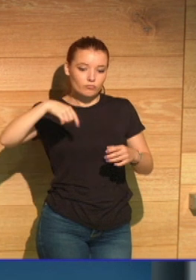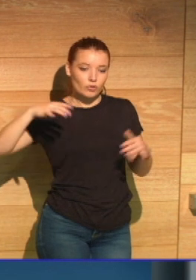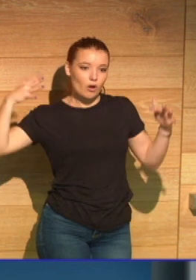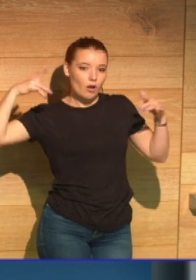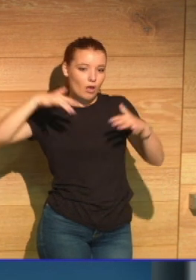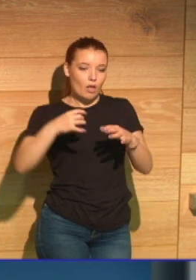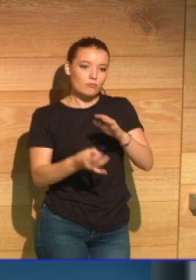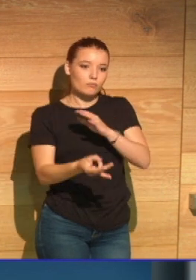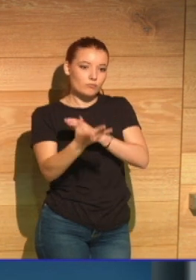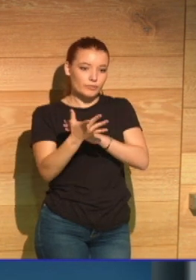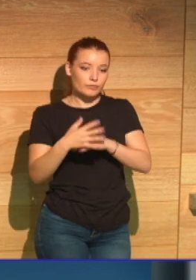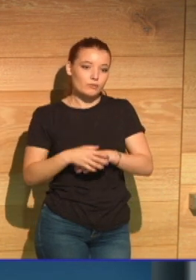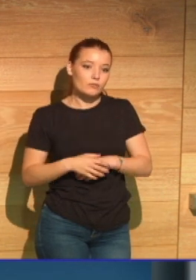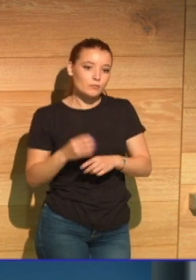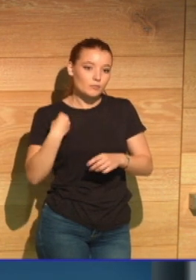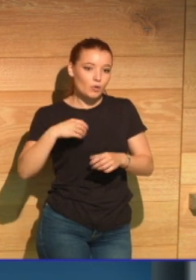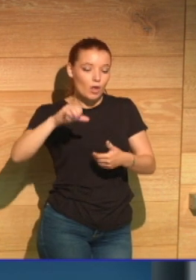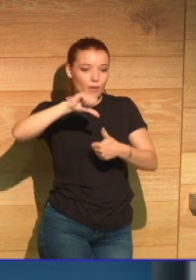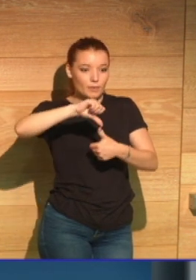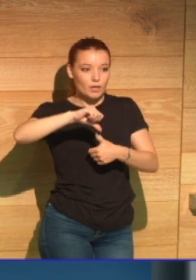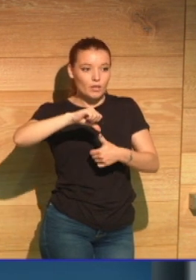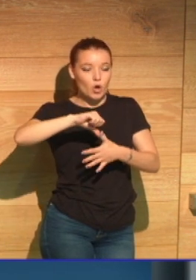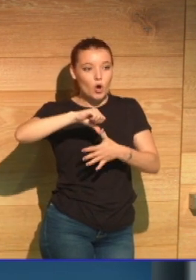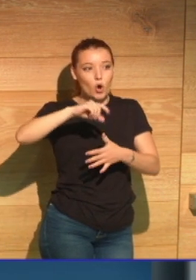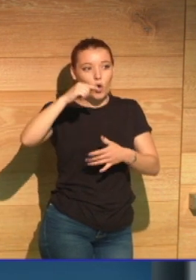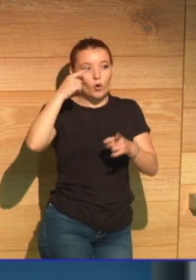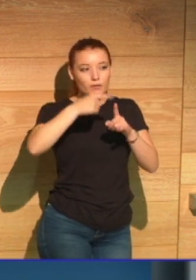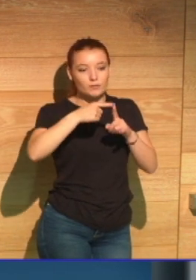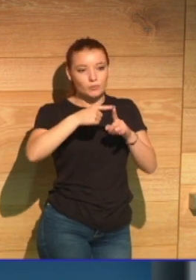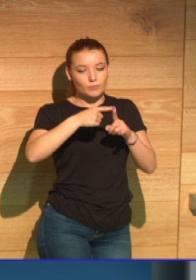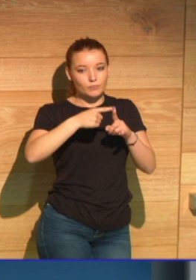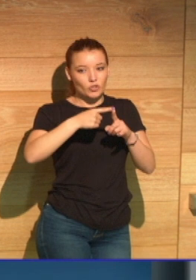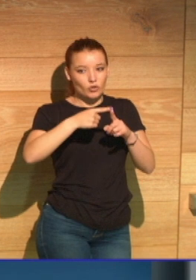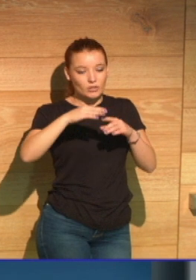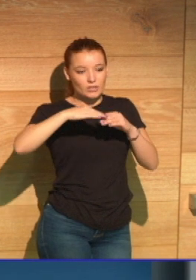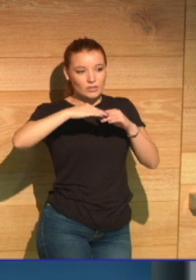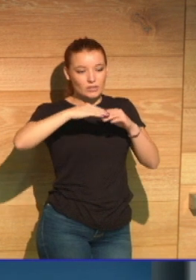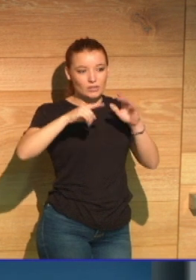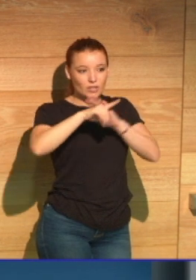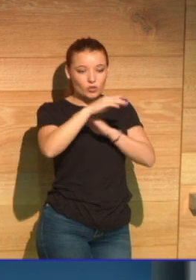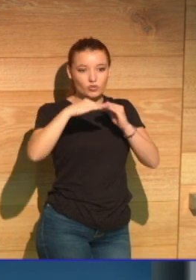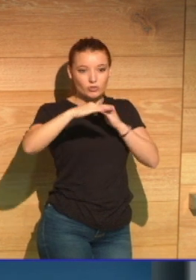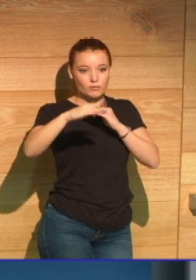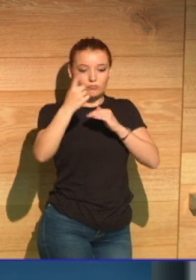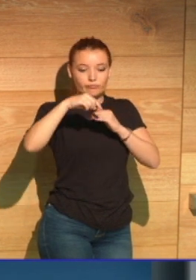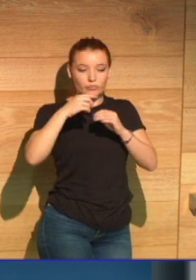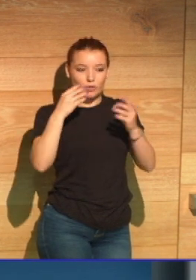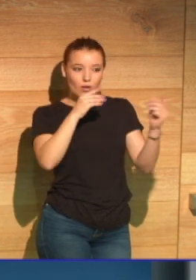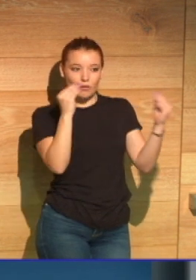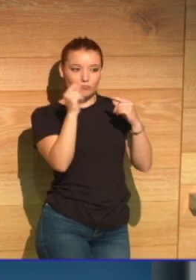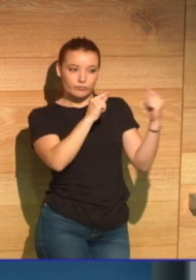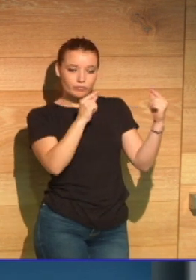América Latina para discutir sobre los objetivos de desarrollo sostenible y donde un grupo de museos de América tomó